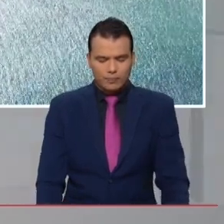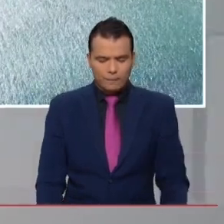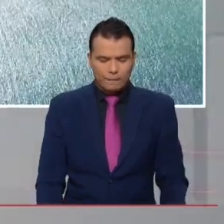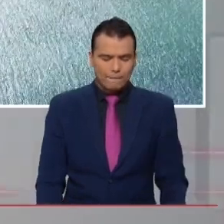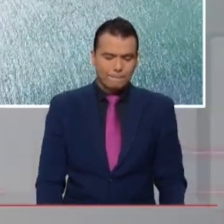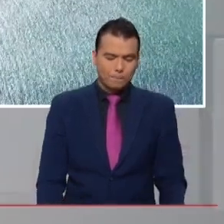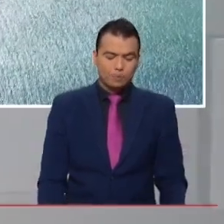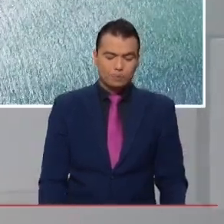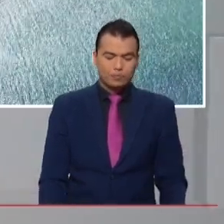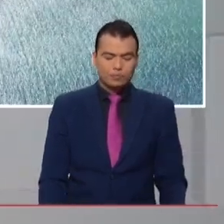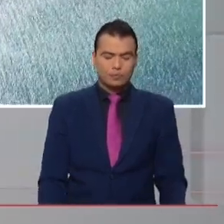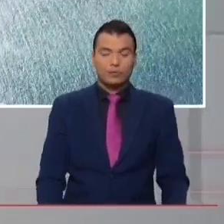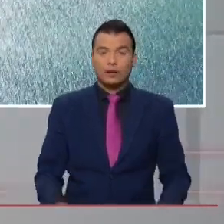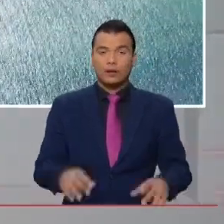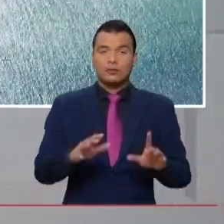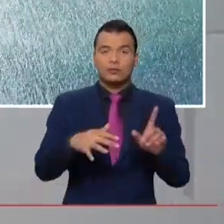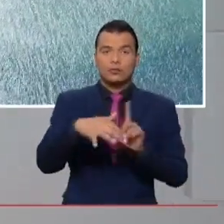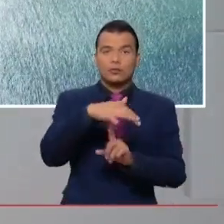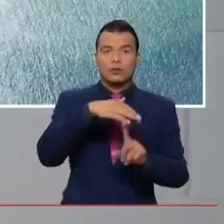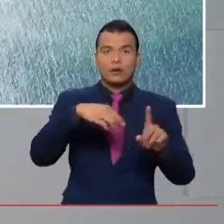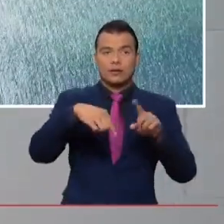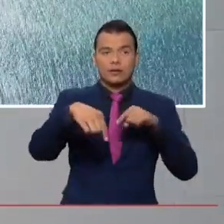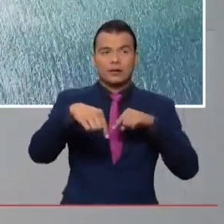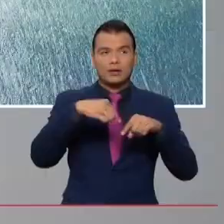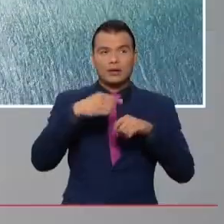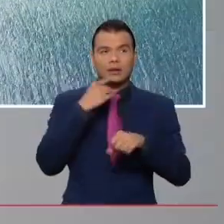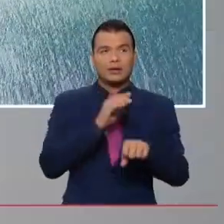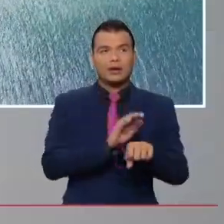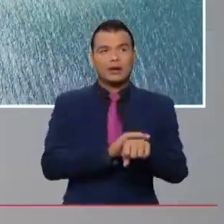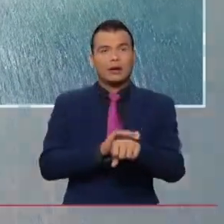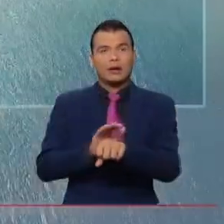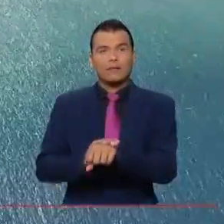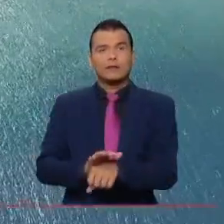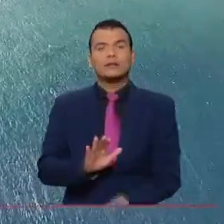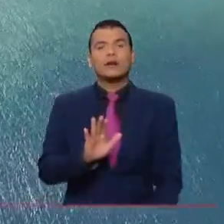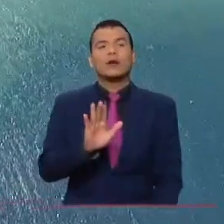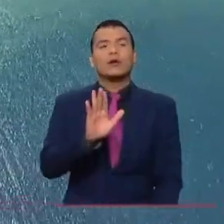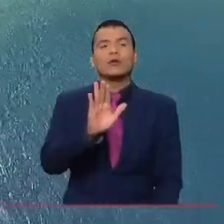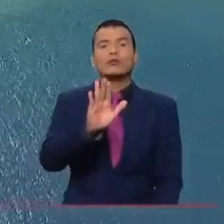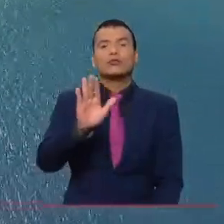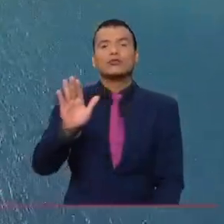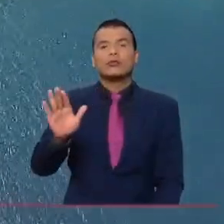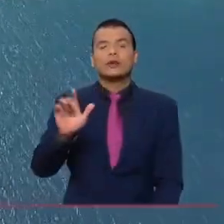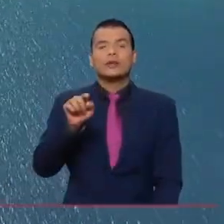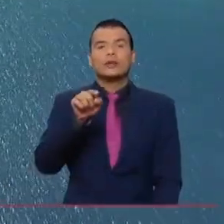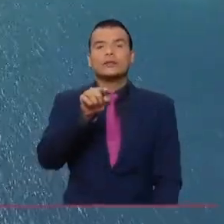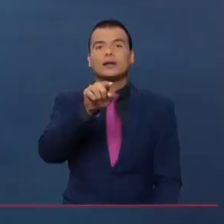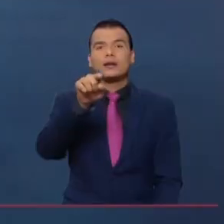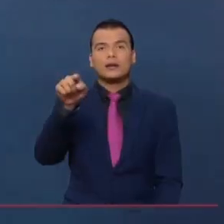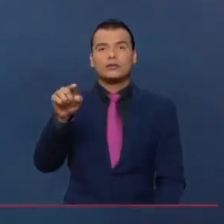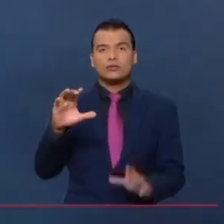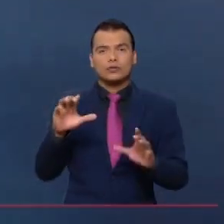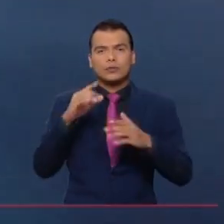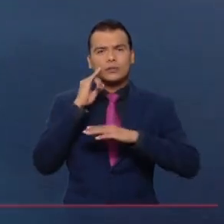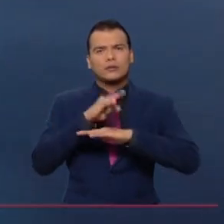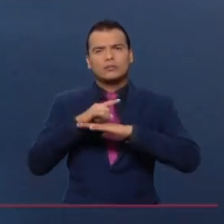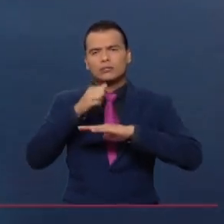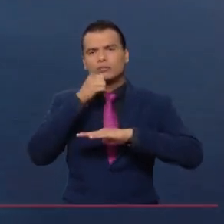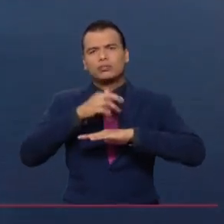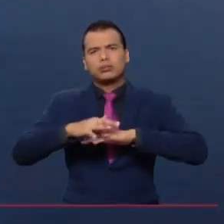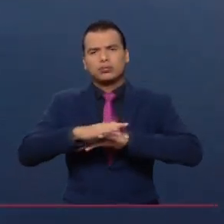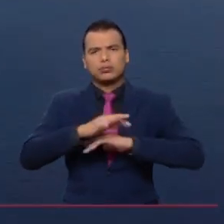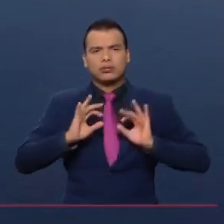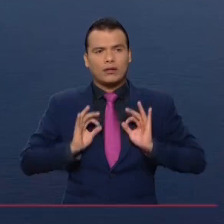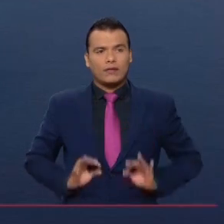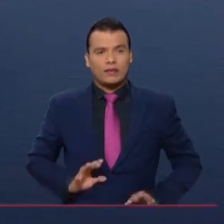plazo de 2 meses les otorgó la Autoridad Nacional de Licencias Ambientales, ANLA, a la Armada Nacional y al